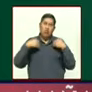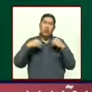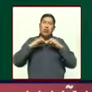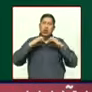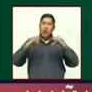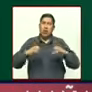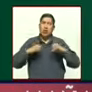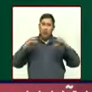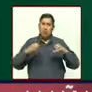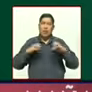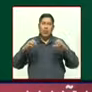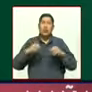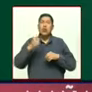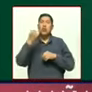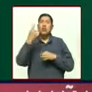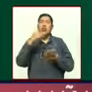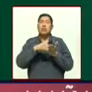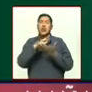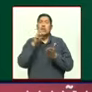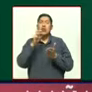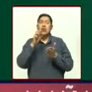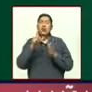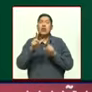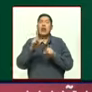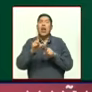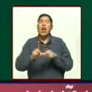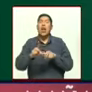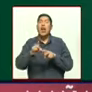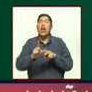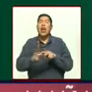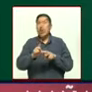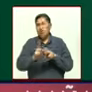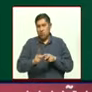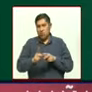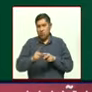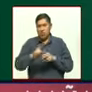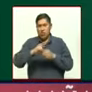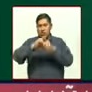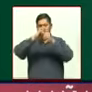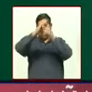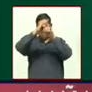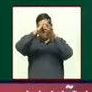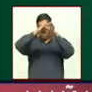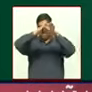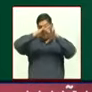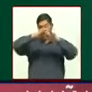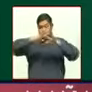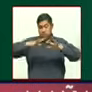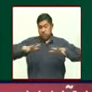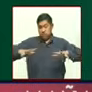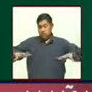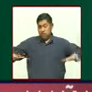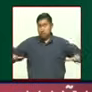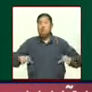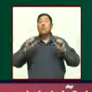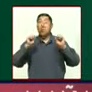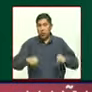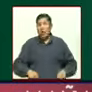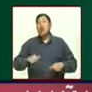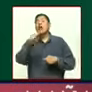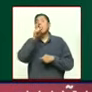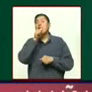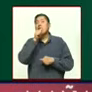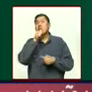con capacidad de descarga de 11.300 litros que asegura una gran potencia y alcance para combatir los incendios distantes y en